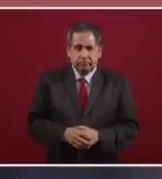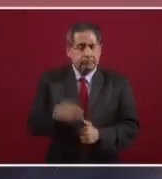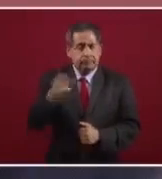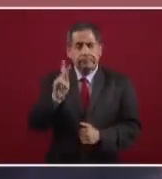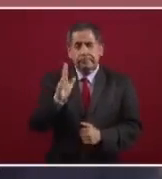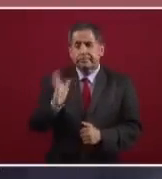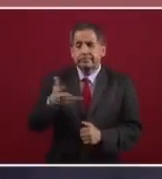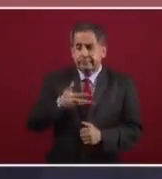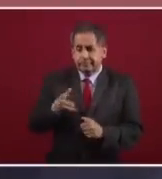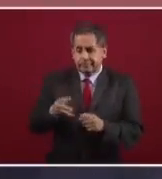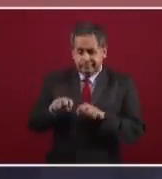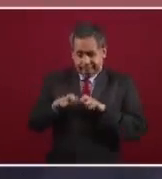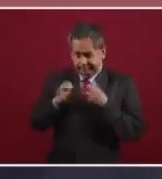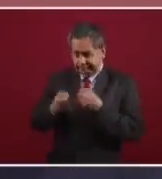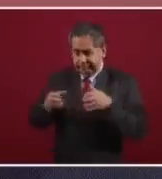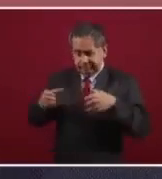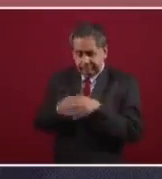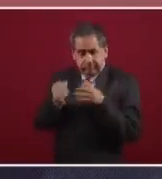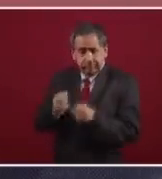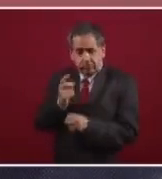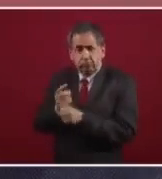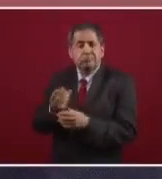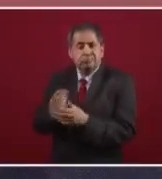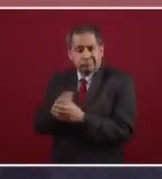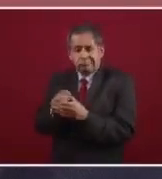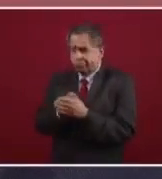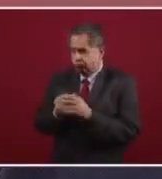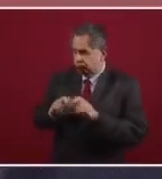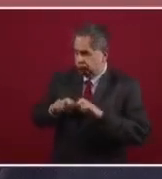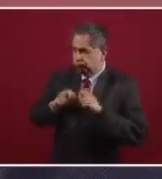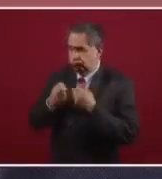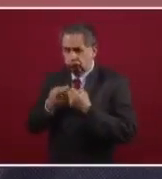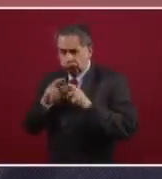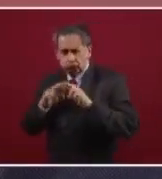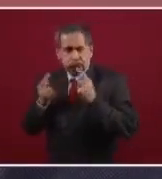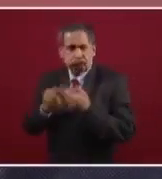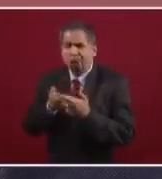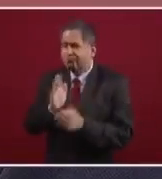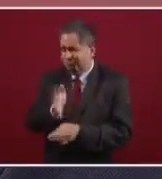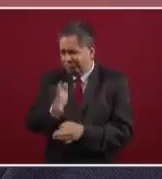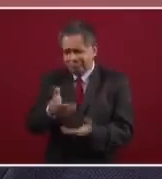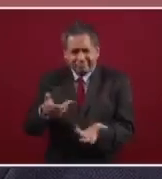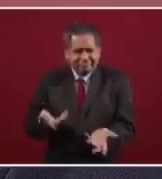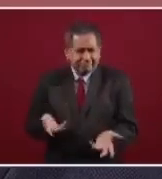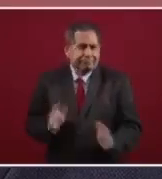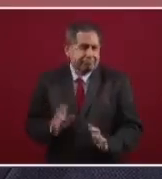Pero ya estaba reunido el gabinete de seguridad.